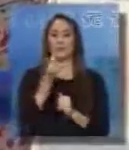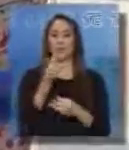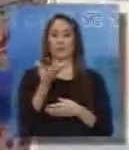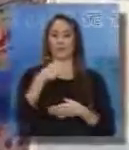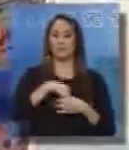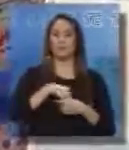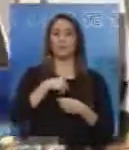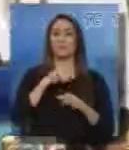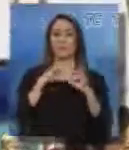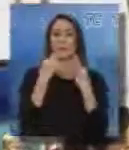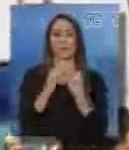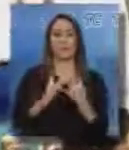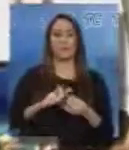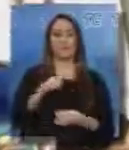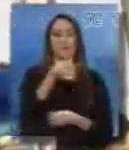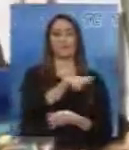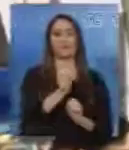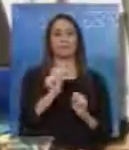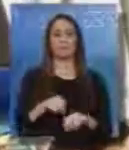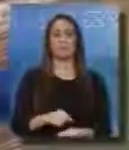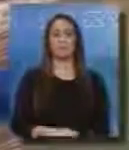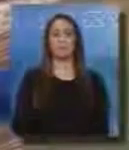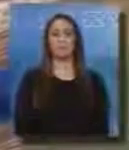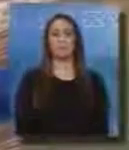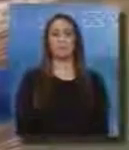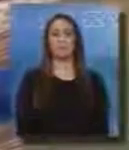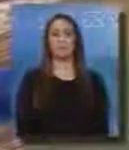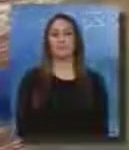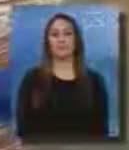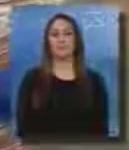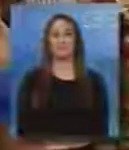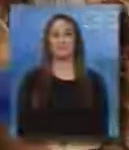y mantener así a sus familias.